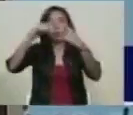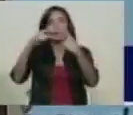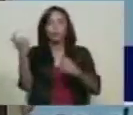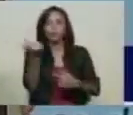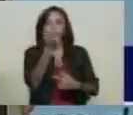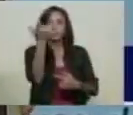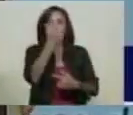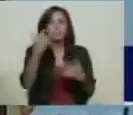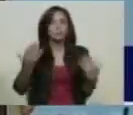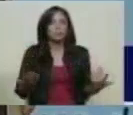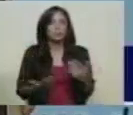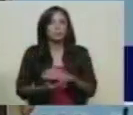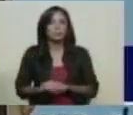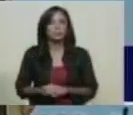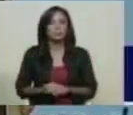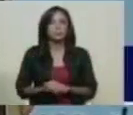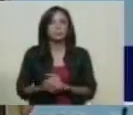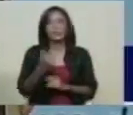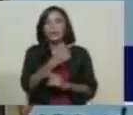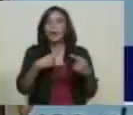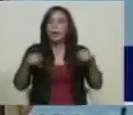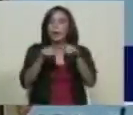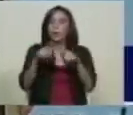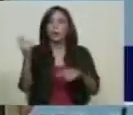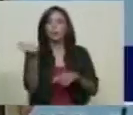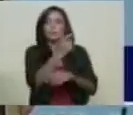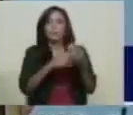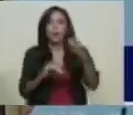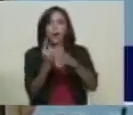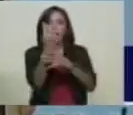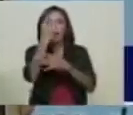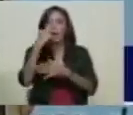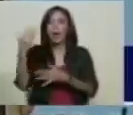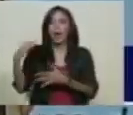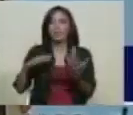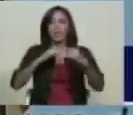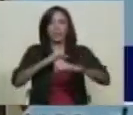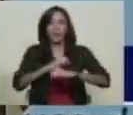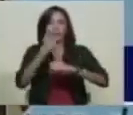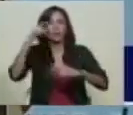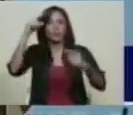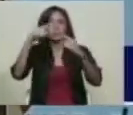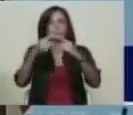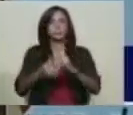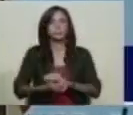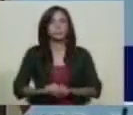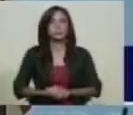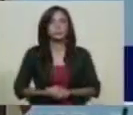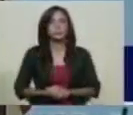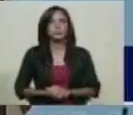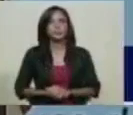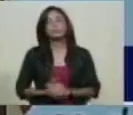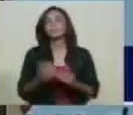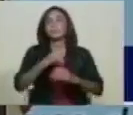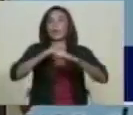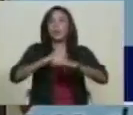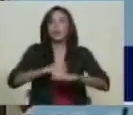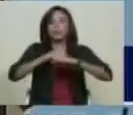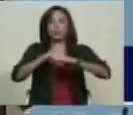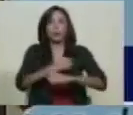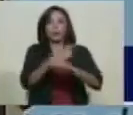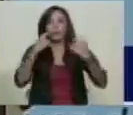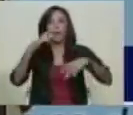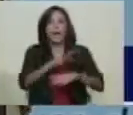Huere, buscando la misma sombra que su jinete buscó. Y luego dice: el caballo galopando una